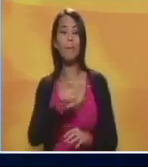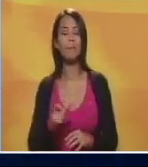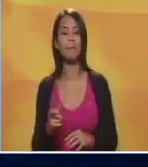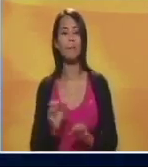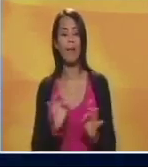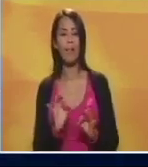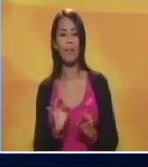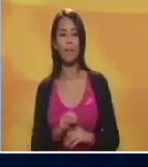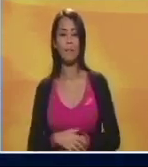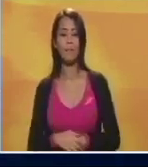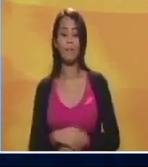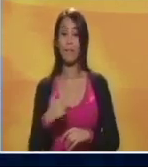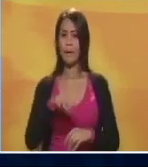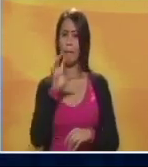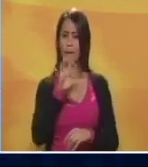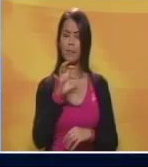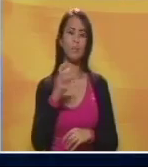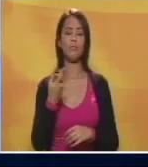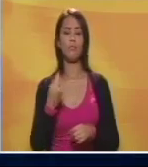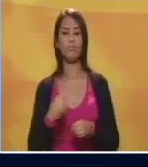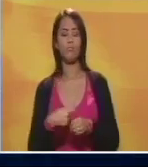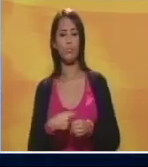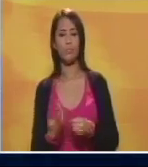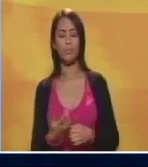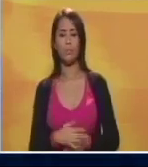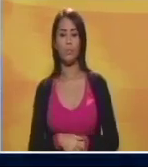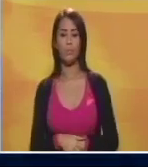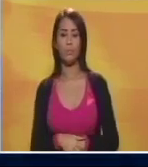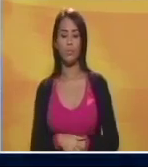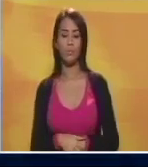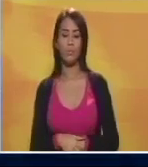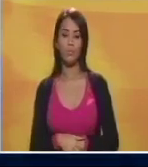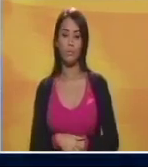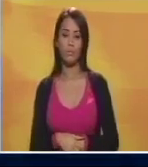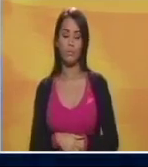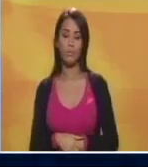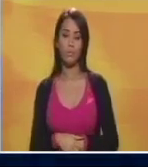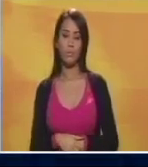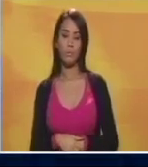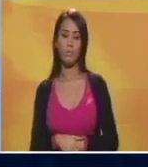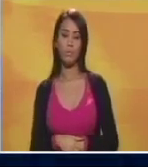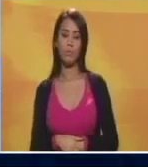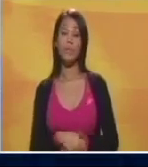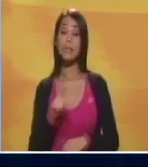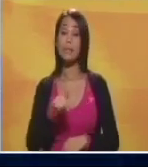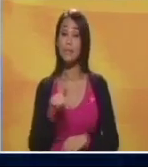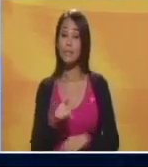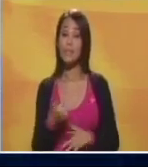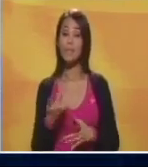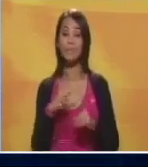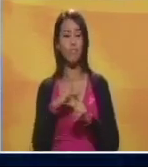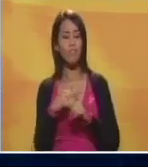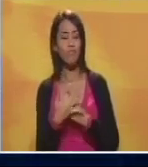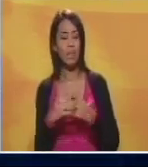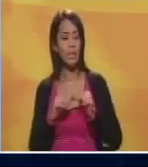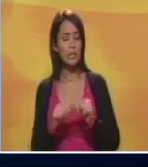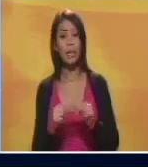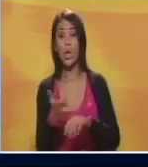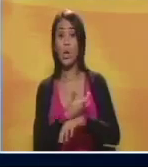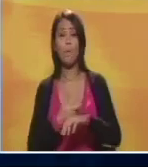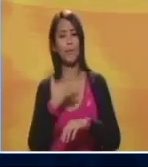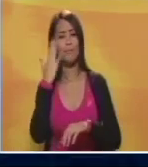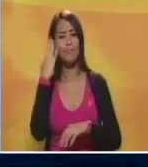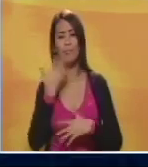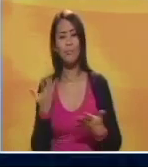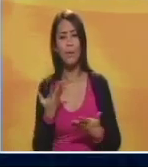país y a una empresa petrolera como PDVSA que está en mora con sus acreedores. De manera tal que si esta situación persiste y el gobierno no entiende